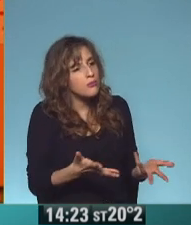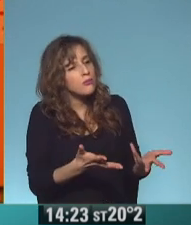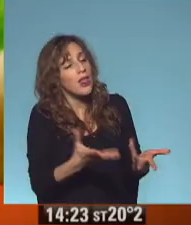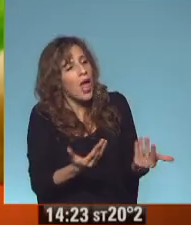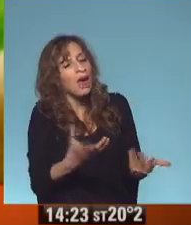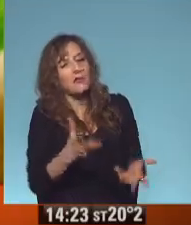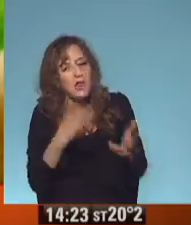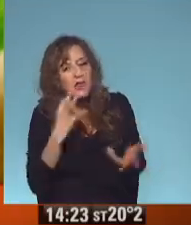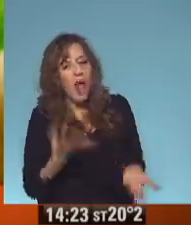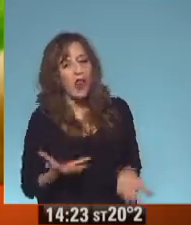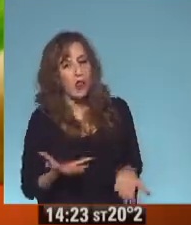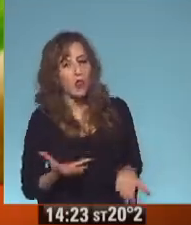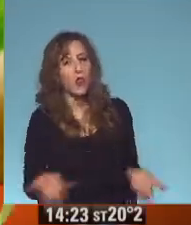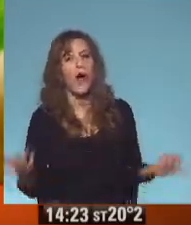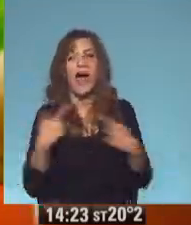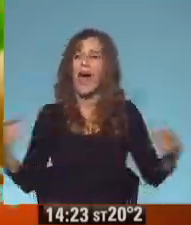algo!